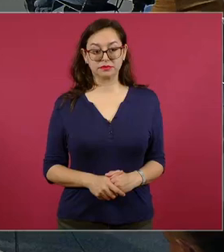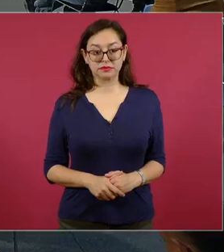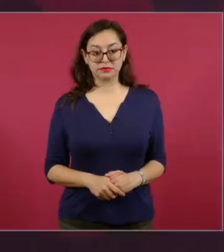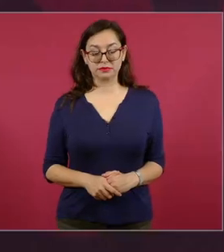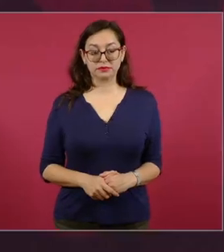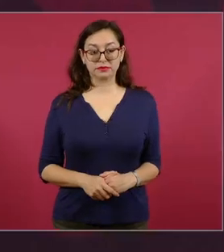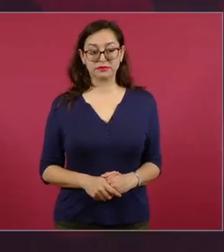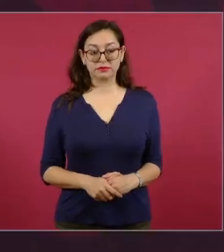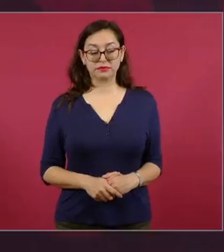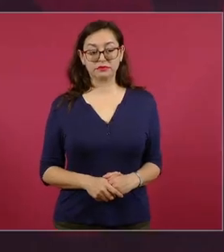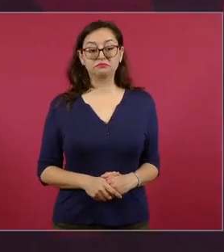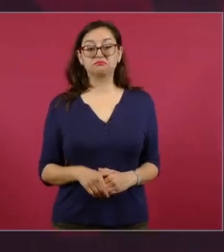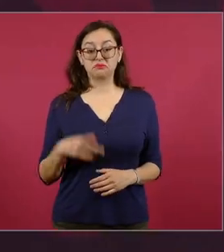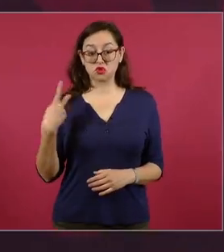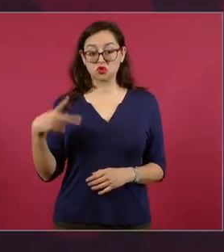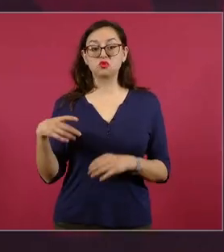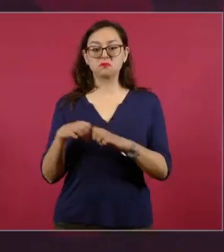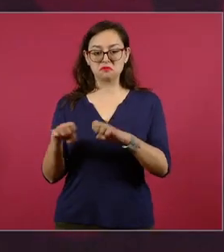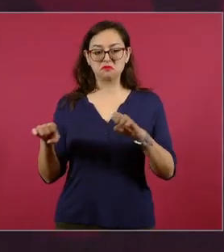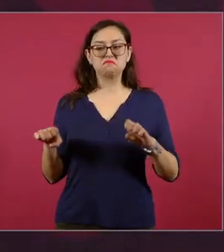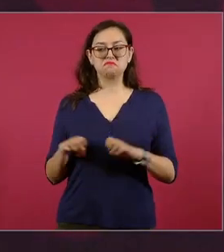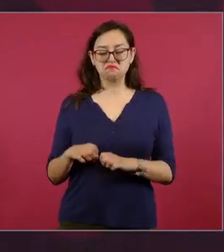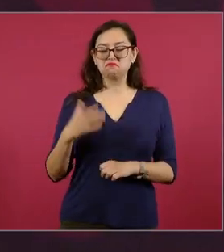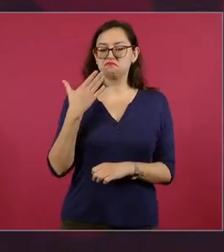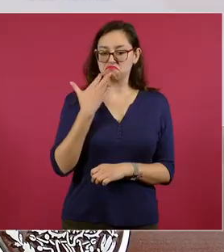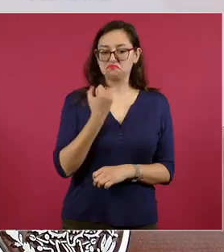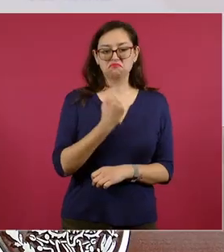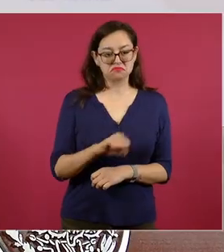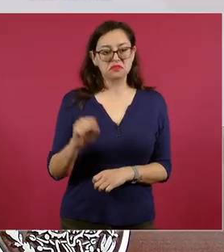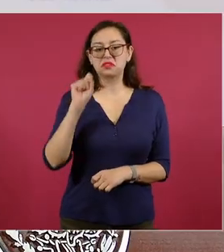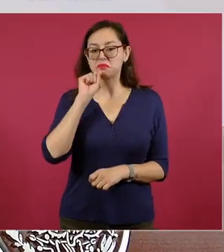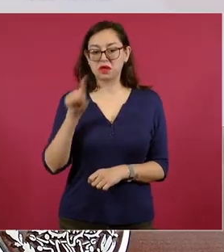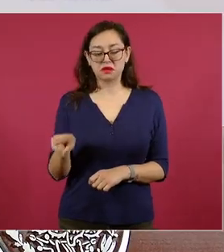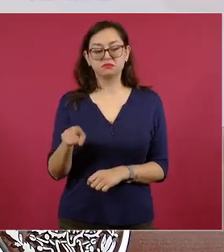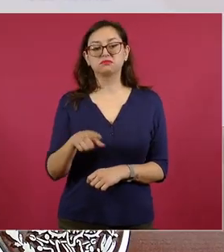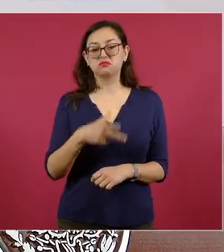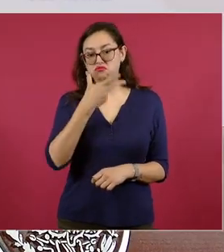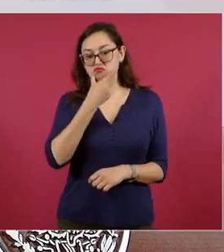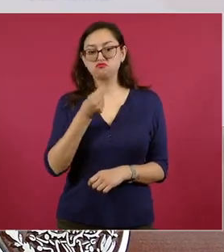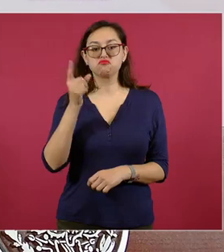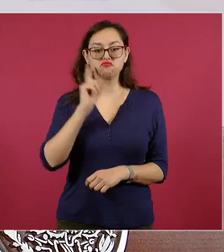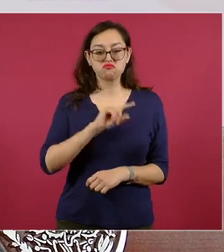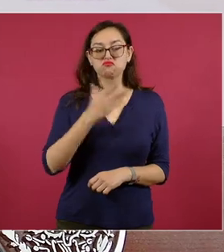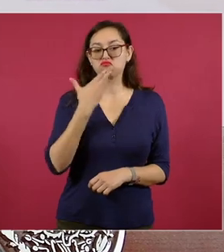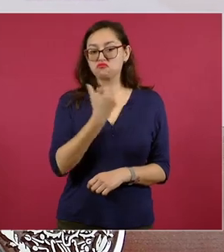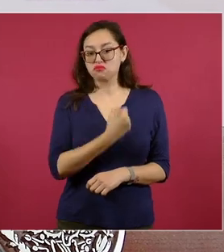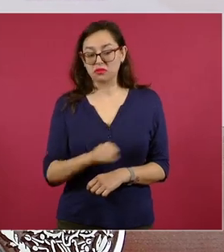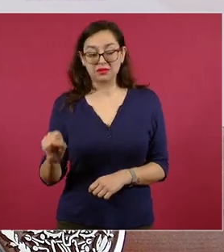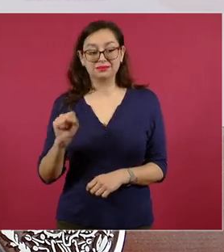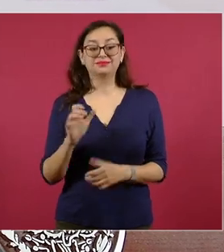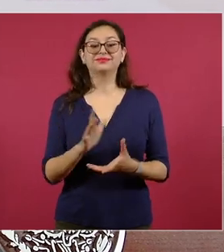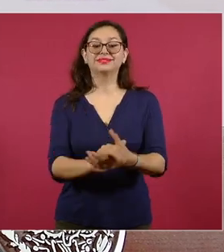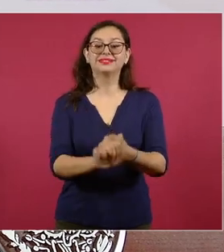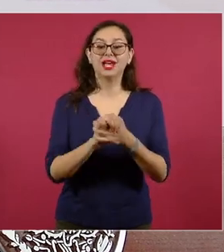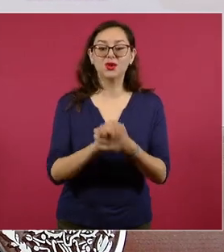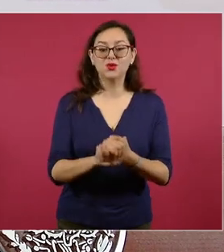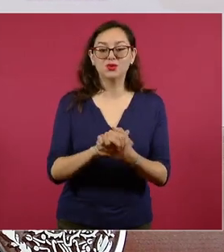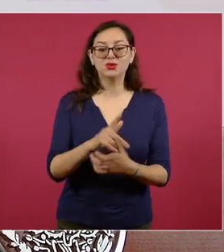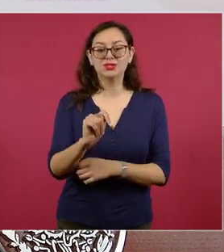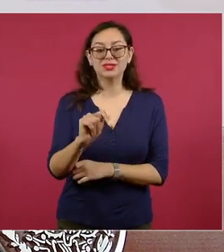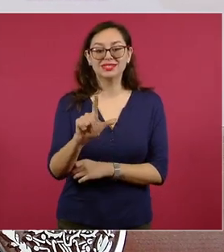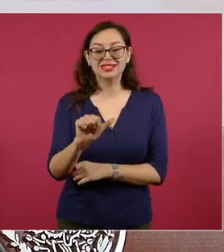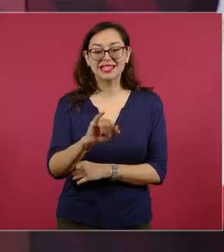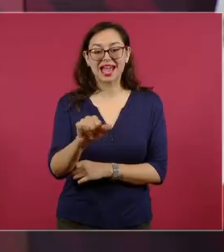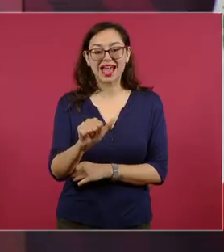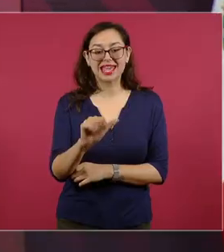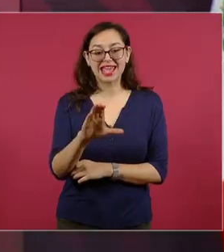de la presidenta, muy bueno, todas y todos. Y saludos a Tlaxiaco